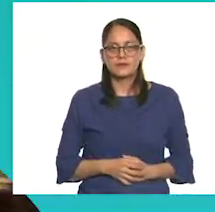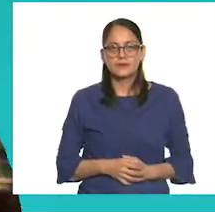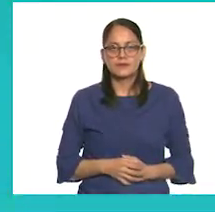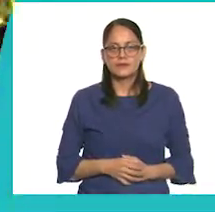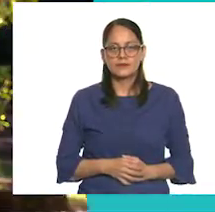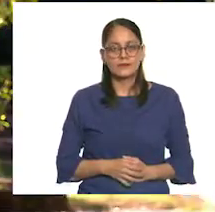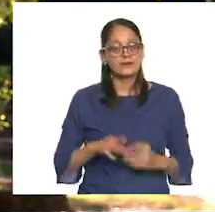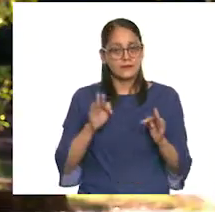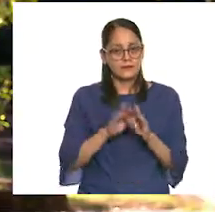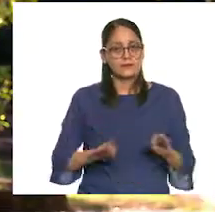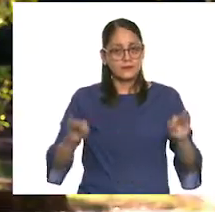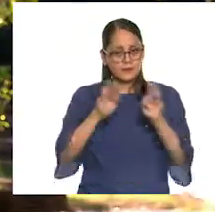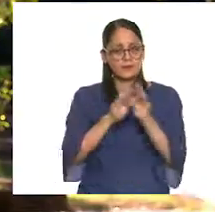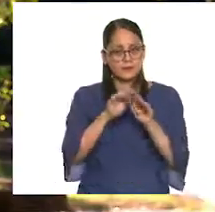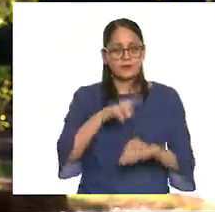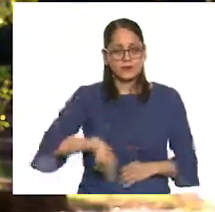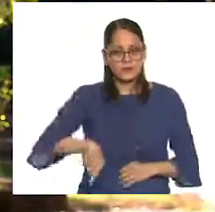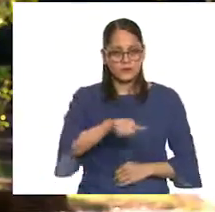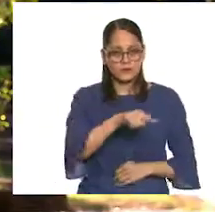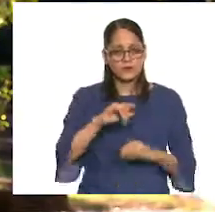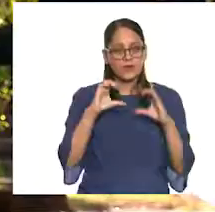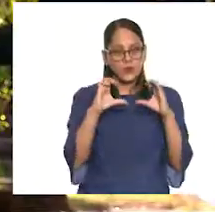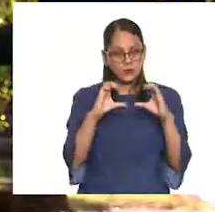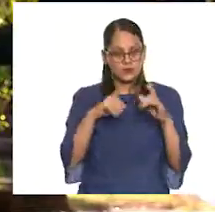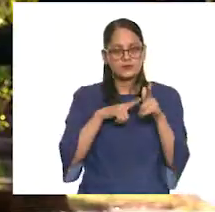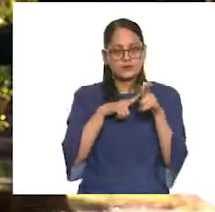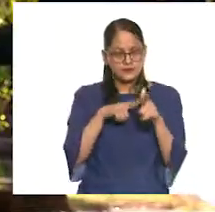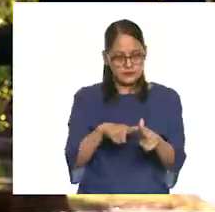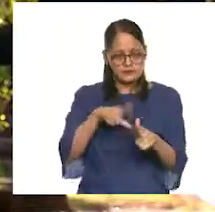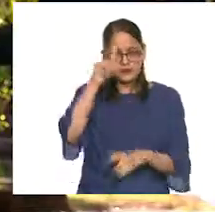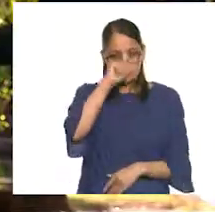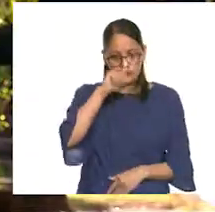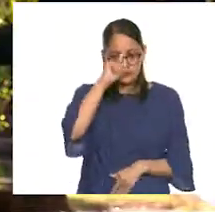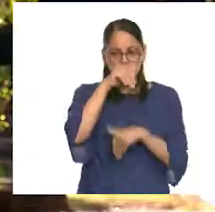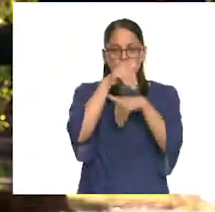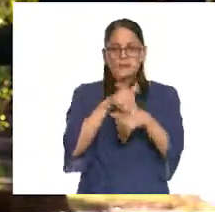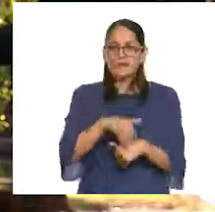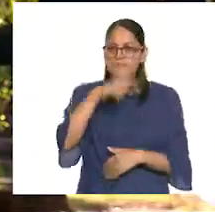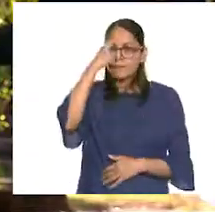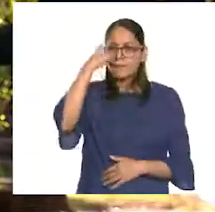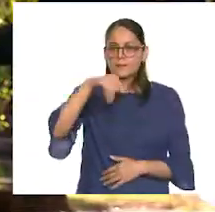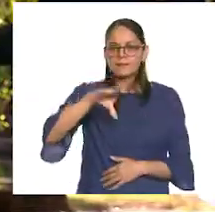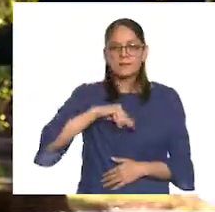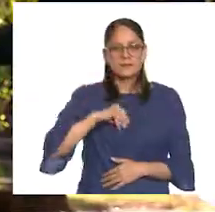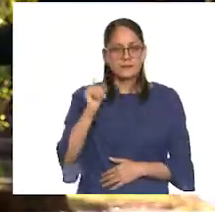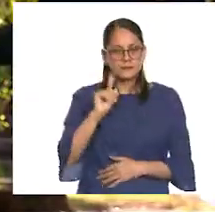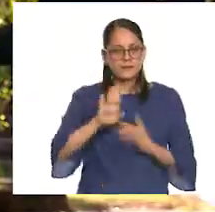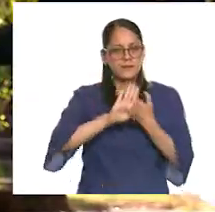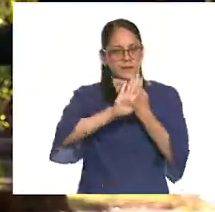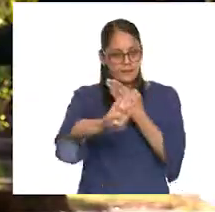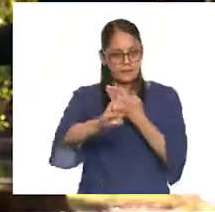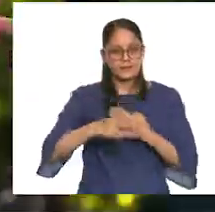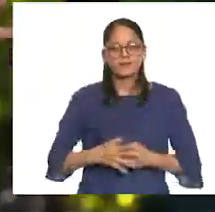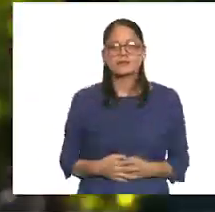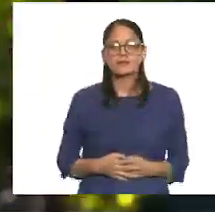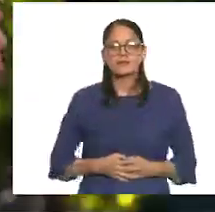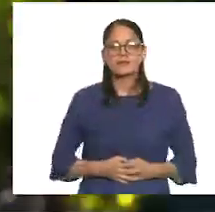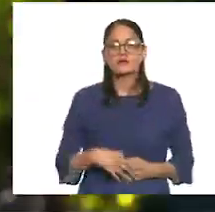Es muy importante continuar con las recomendaciones para evitar contagios de COVID.